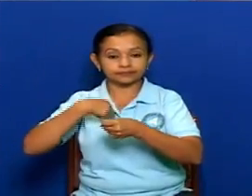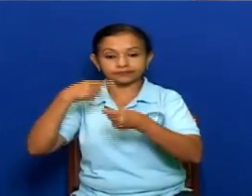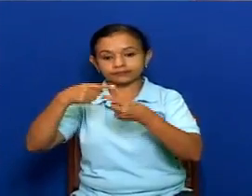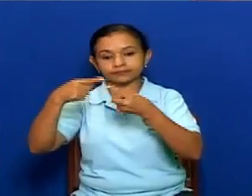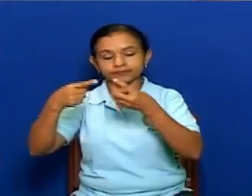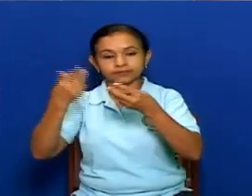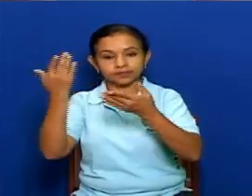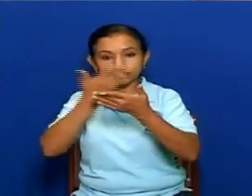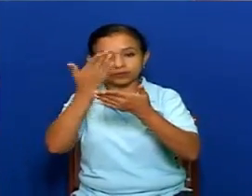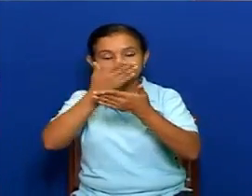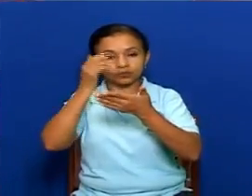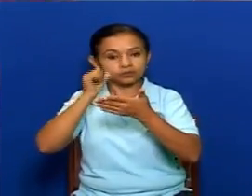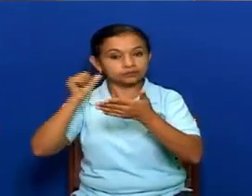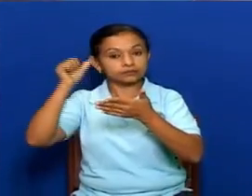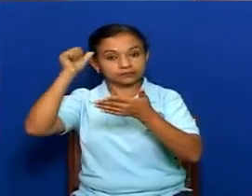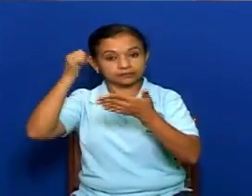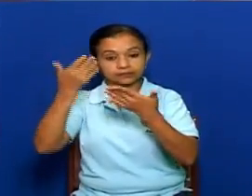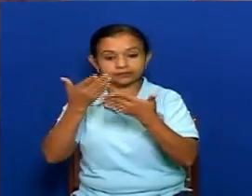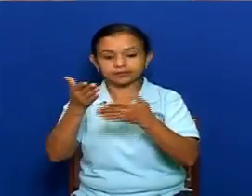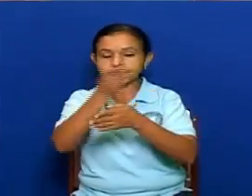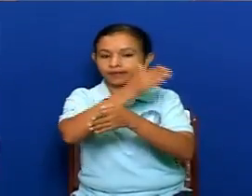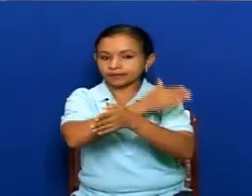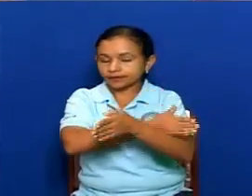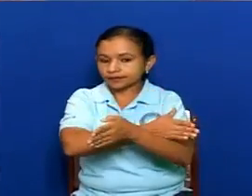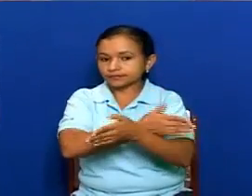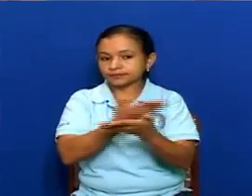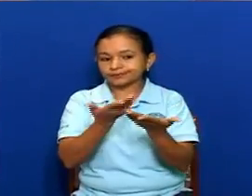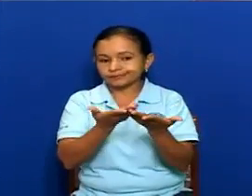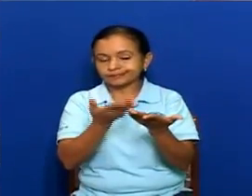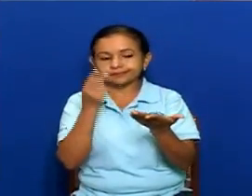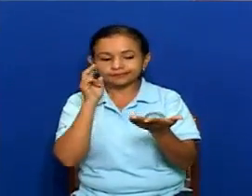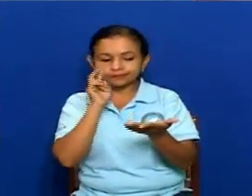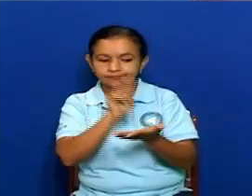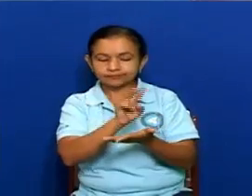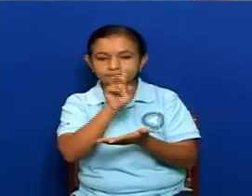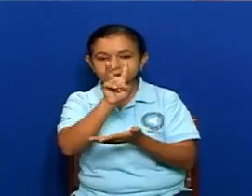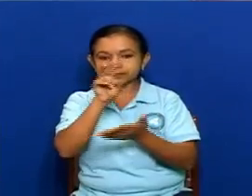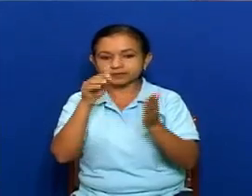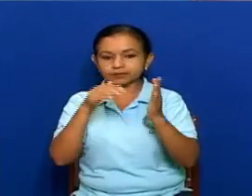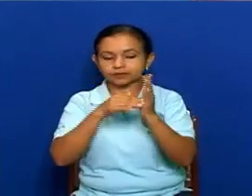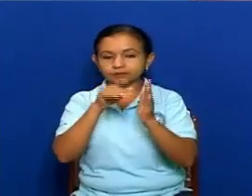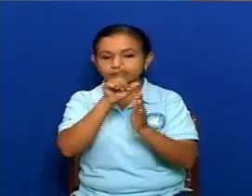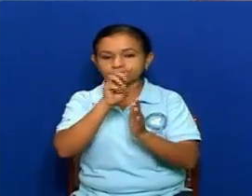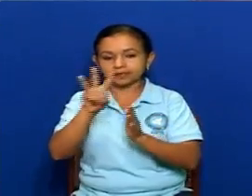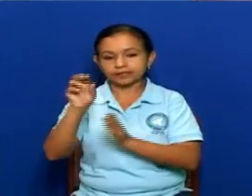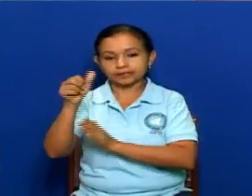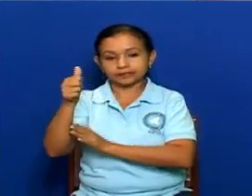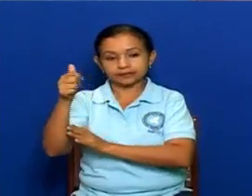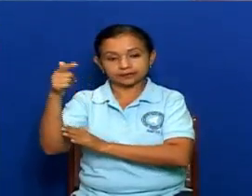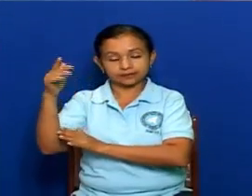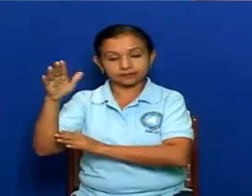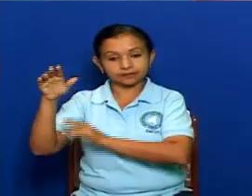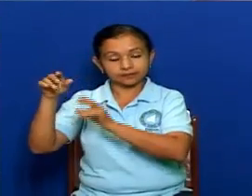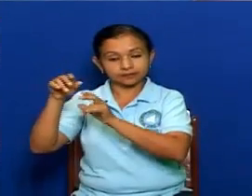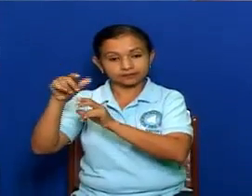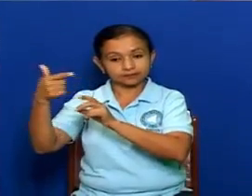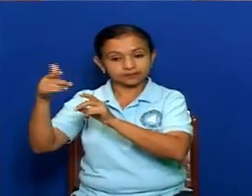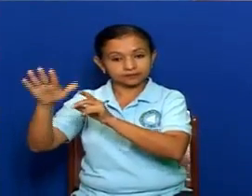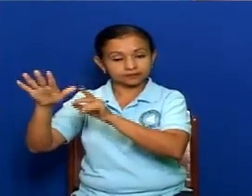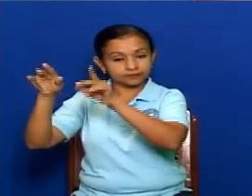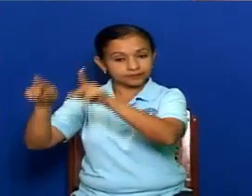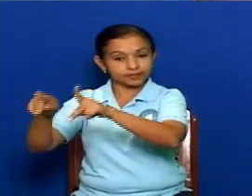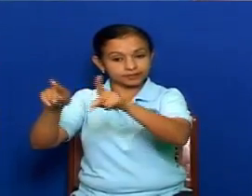superior. Entonces, nosotros a raíz que ellos en el 2013, que teníamos 65 colaboradores, que era que